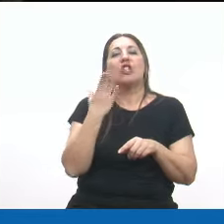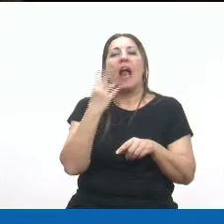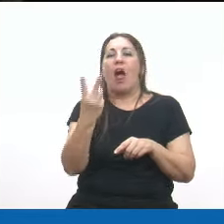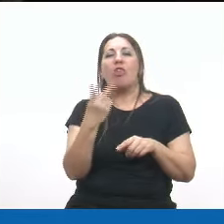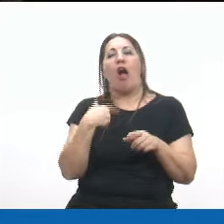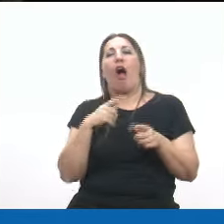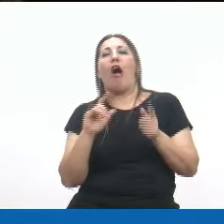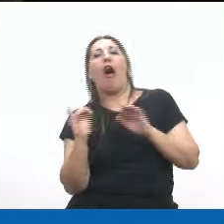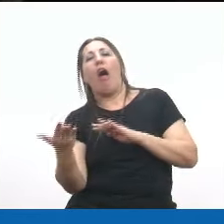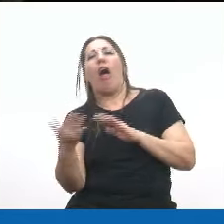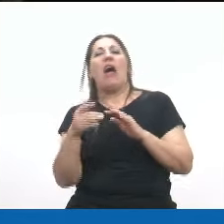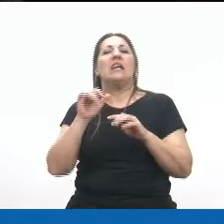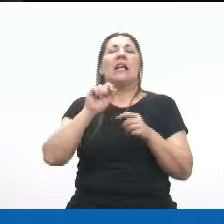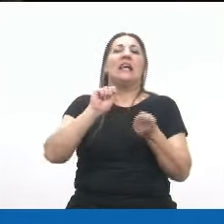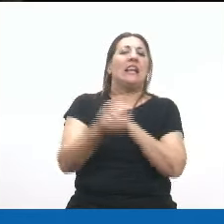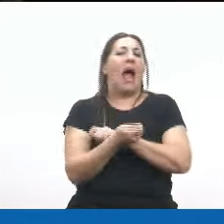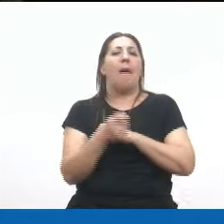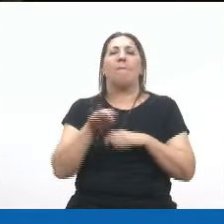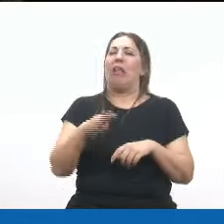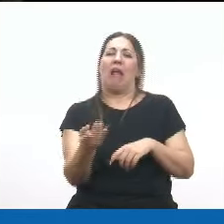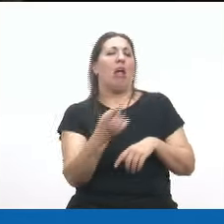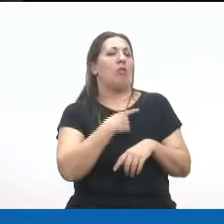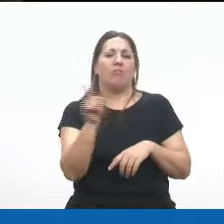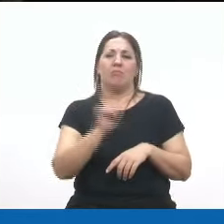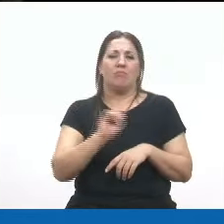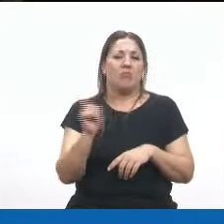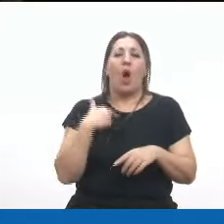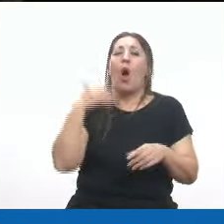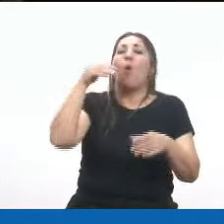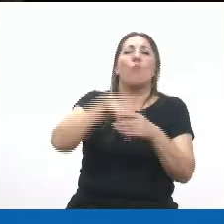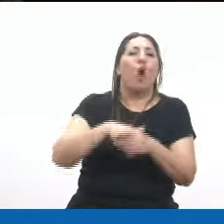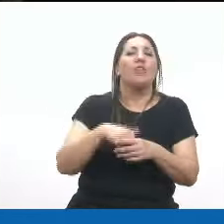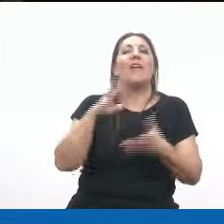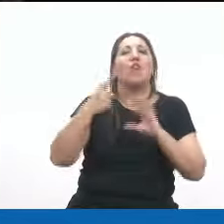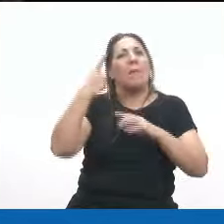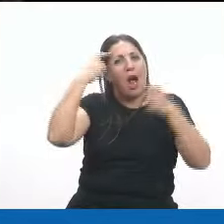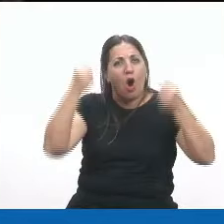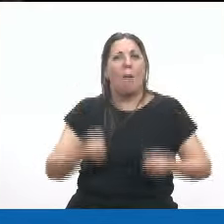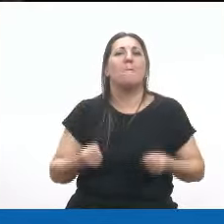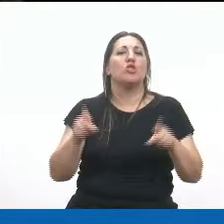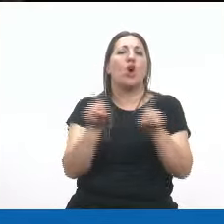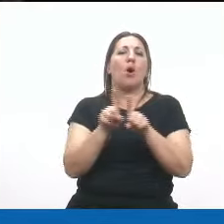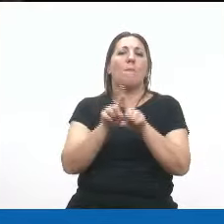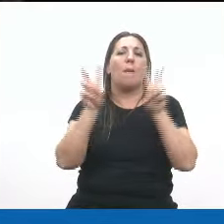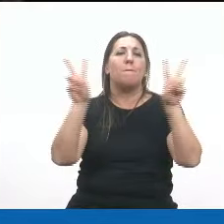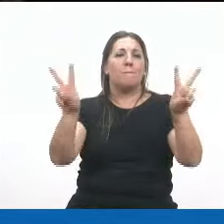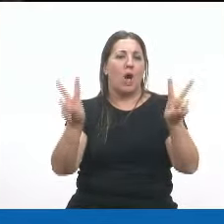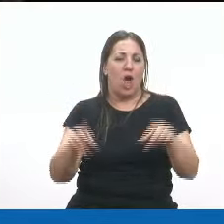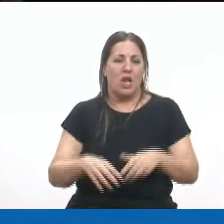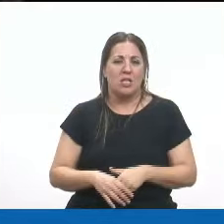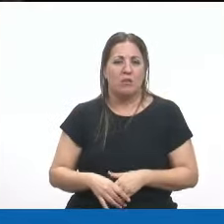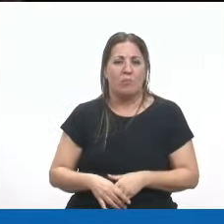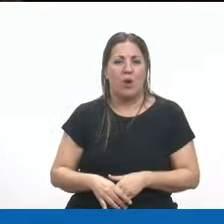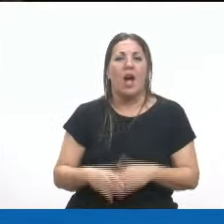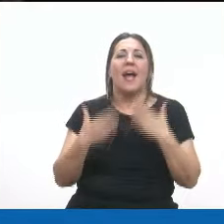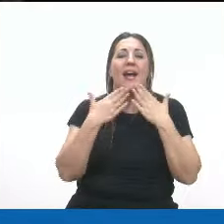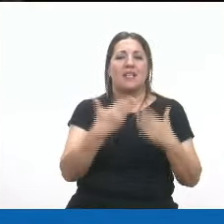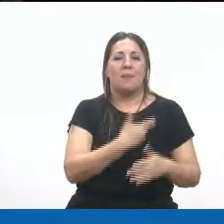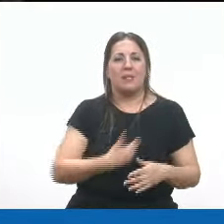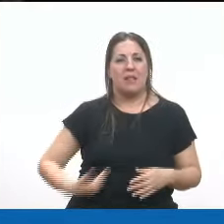la boleta del peronismo y vamos a votar según las convicciones del peronismo Espero que mucho que todos podamos decir eso Gracias